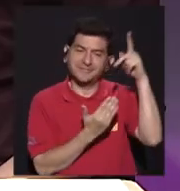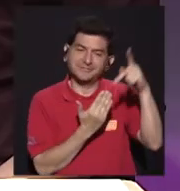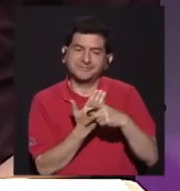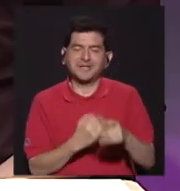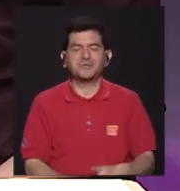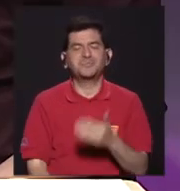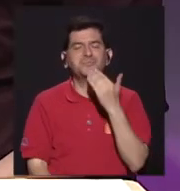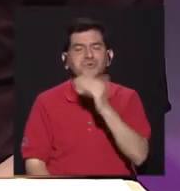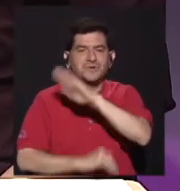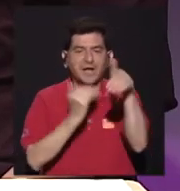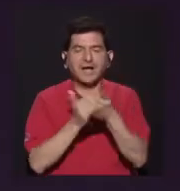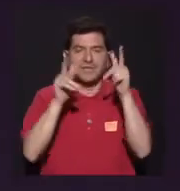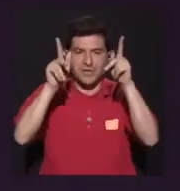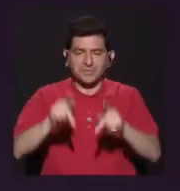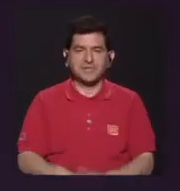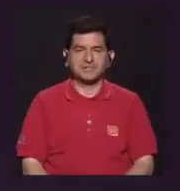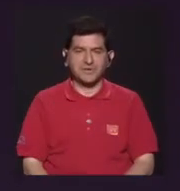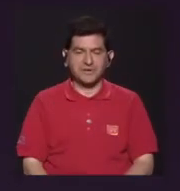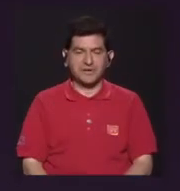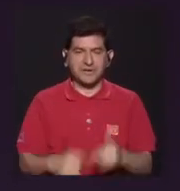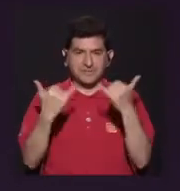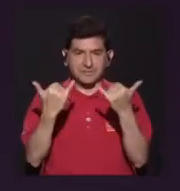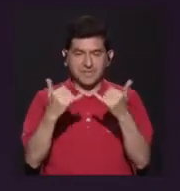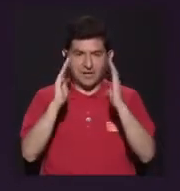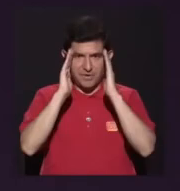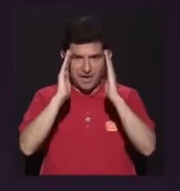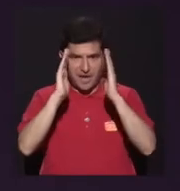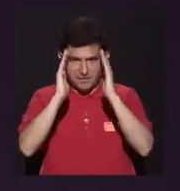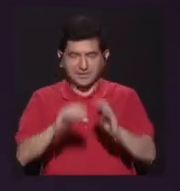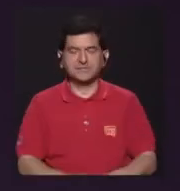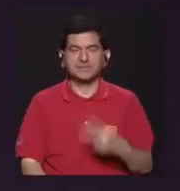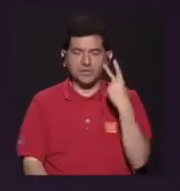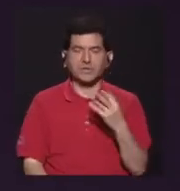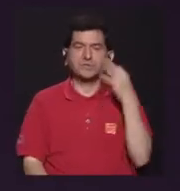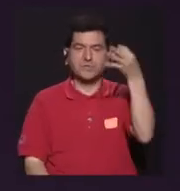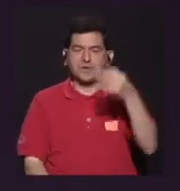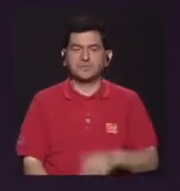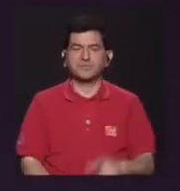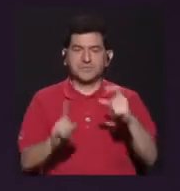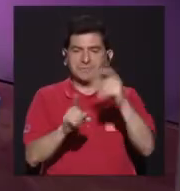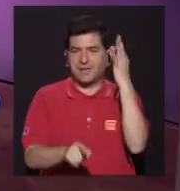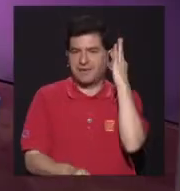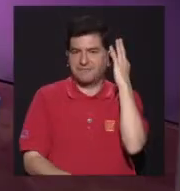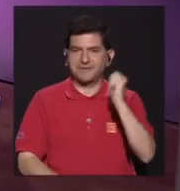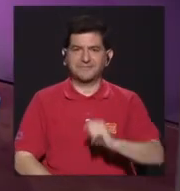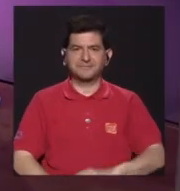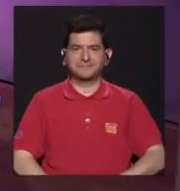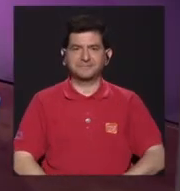Agradecemos a todas las personas que nos están conectando. Nos vemos pronto. Palabra de mujer.